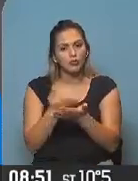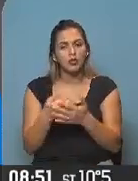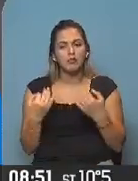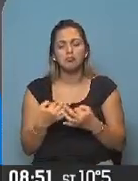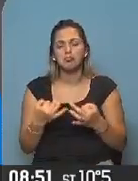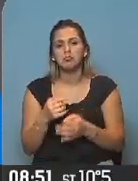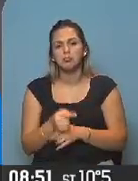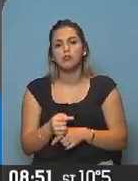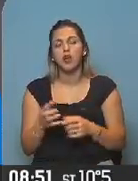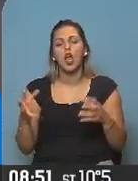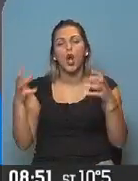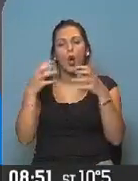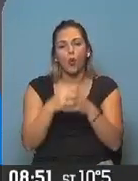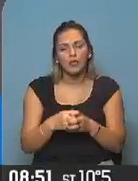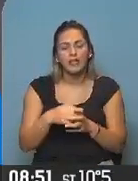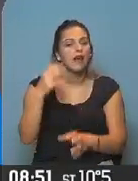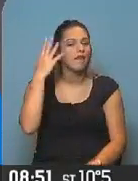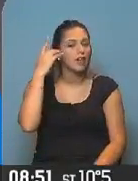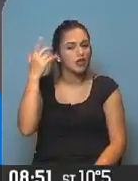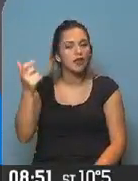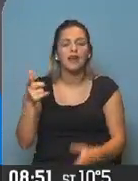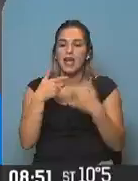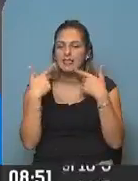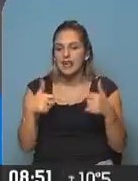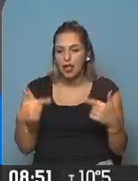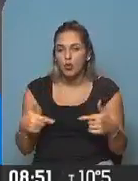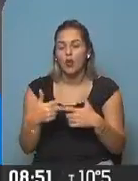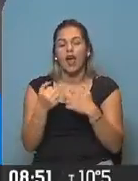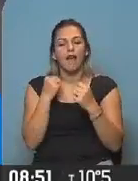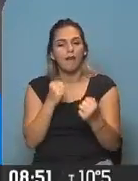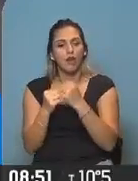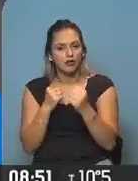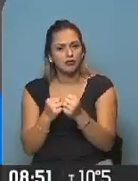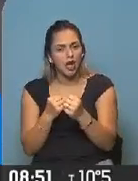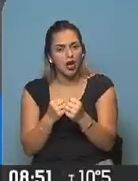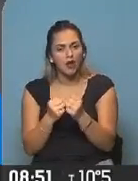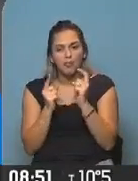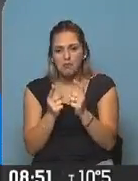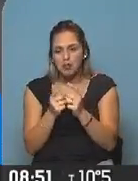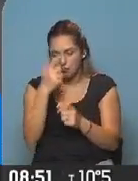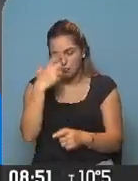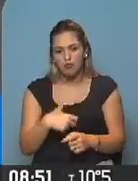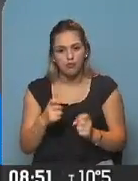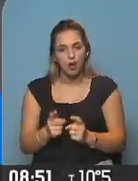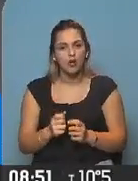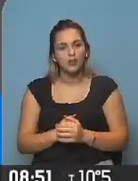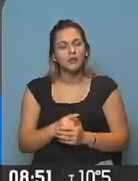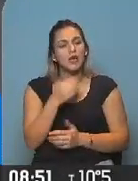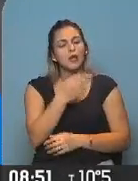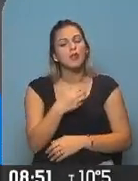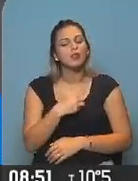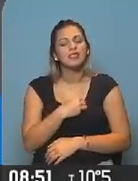de unir la filosofía con la literatura, con el boxeo, y a través de una misma persona y una misma mirada. ¿Y cómo te sentiste vos como